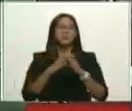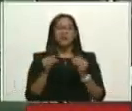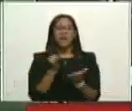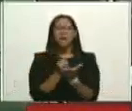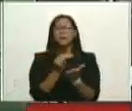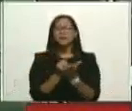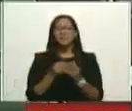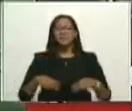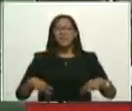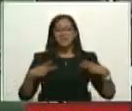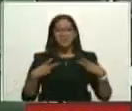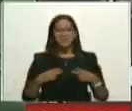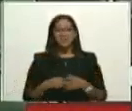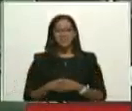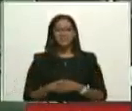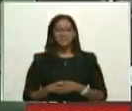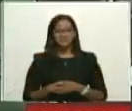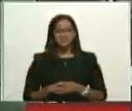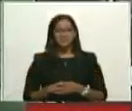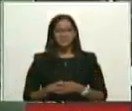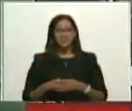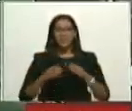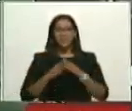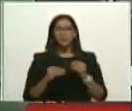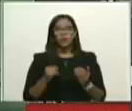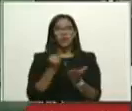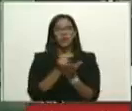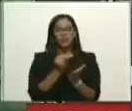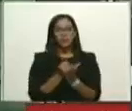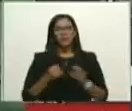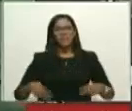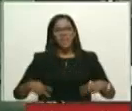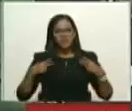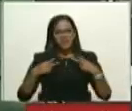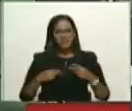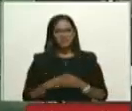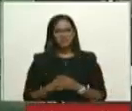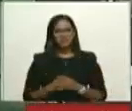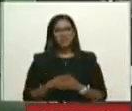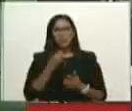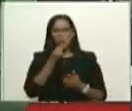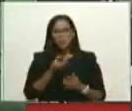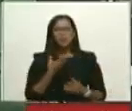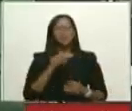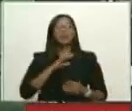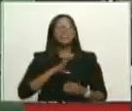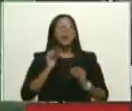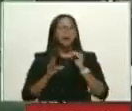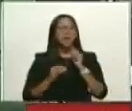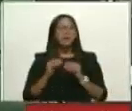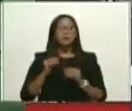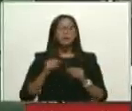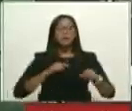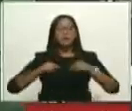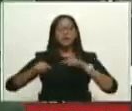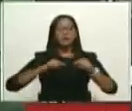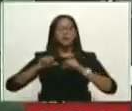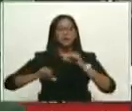Así es, pasa todas las pruebas de la vida. Bueno, lo que estábamos hablando, la dirección colectiva,